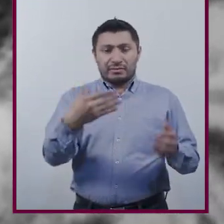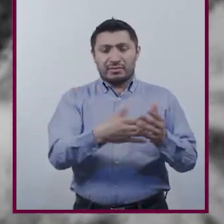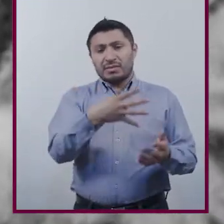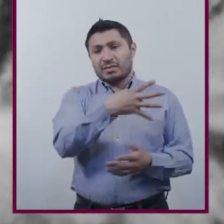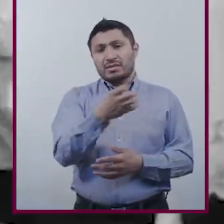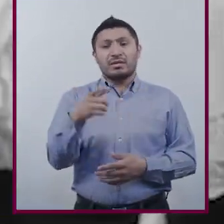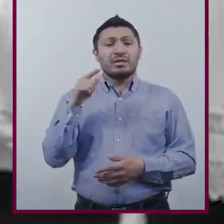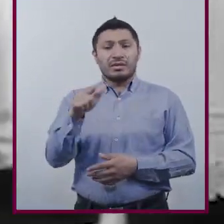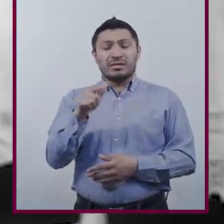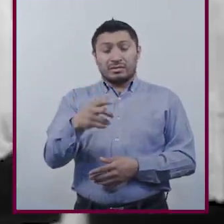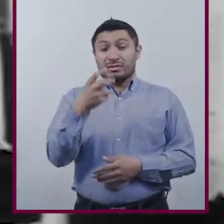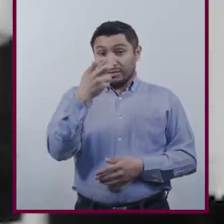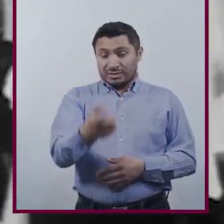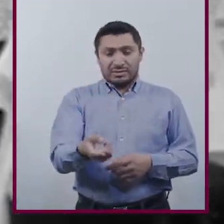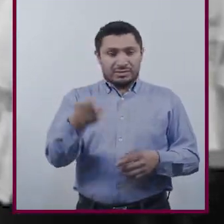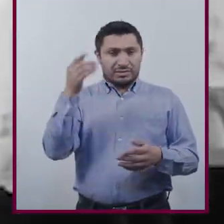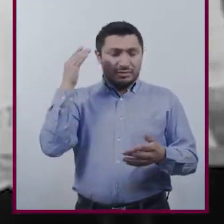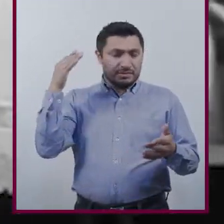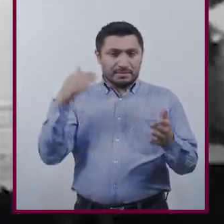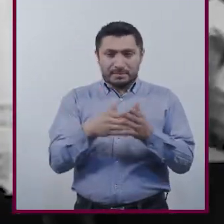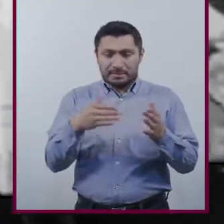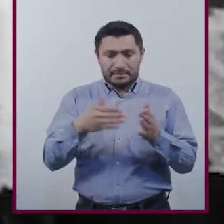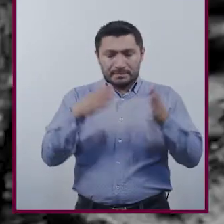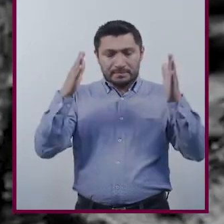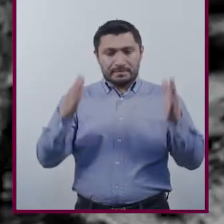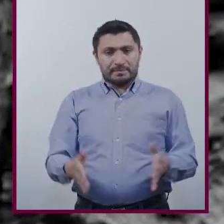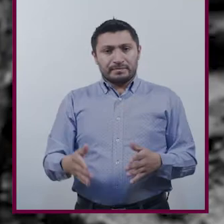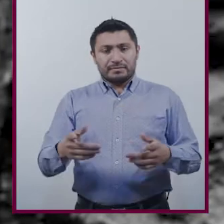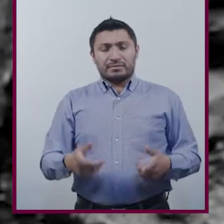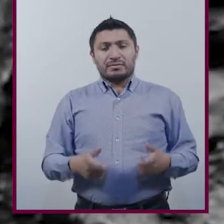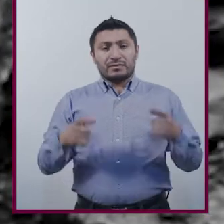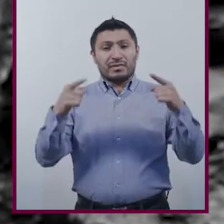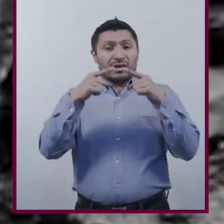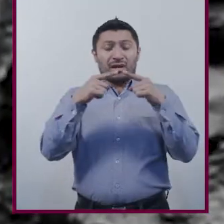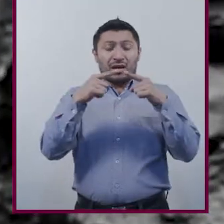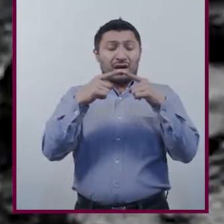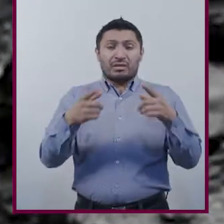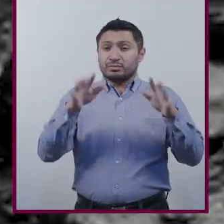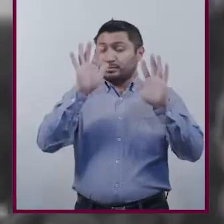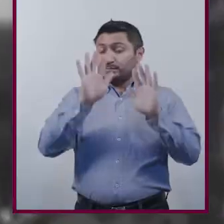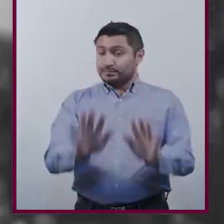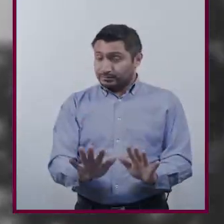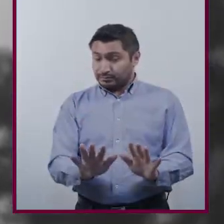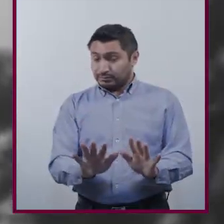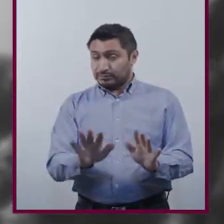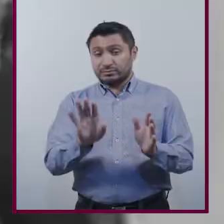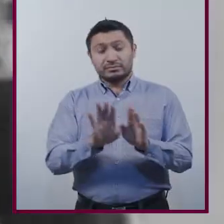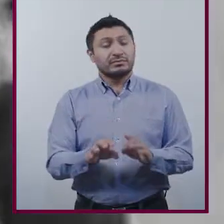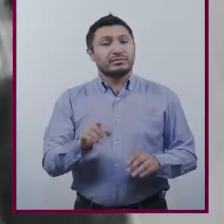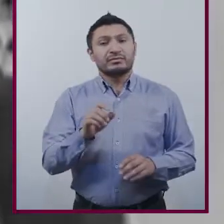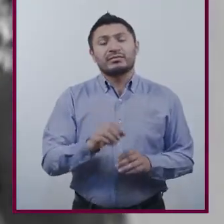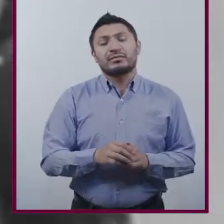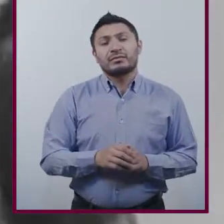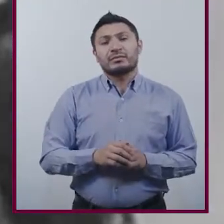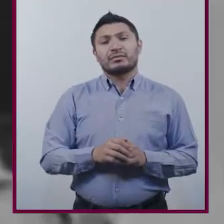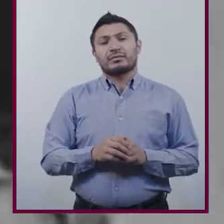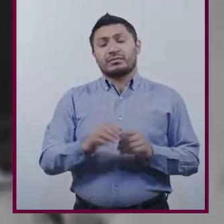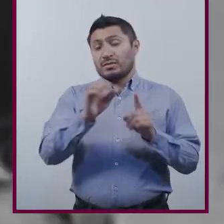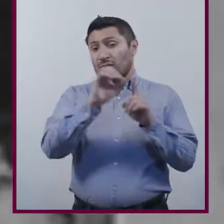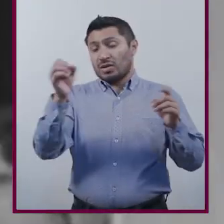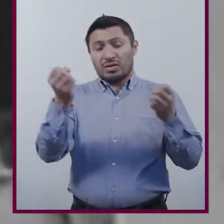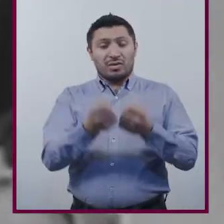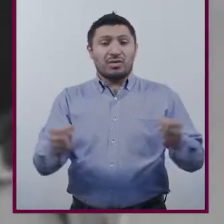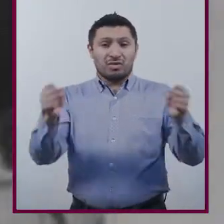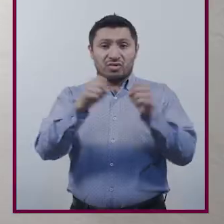1917. Por ello, limitó el enriquecimiento material de la Iglesia, así como su influencia en el comportamiento y estructura de la